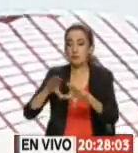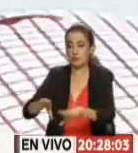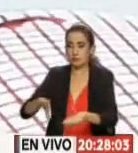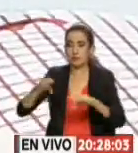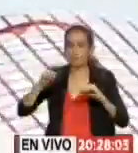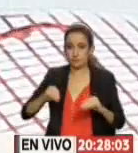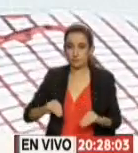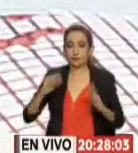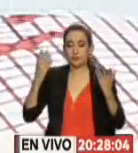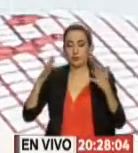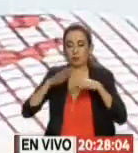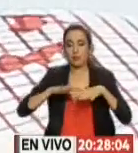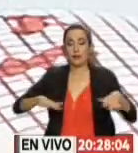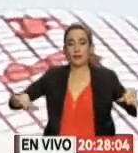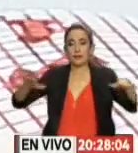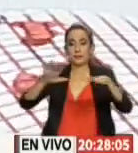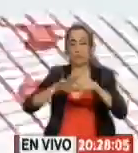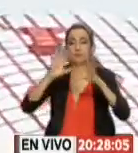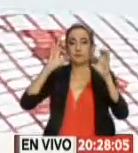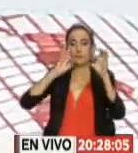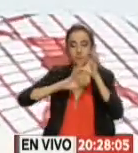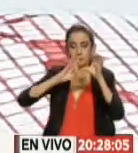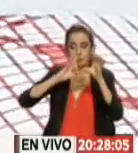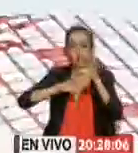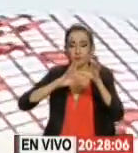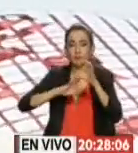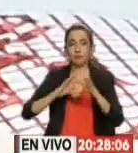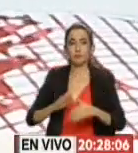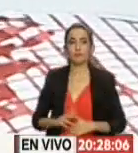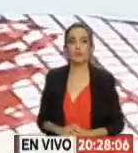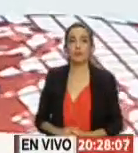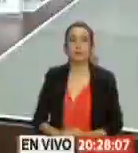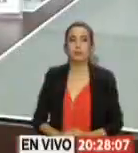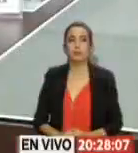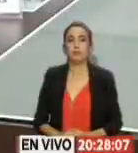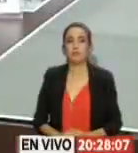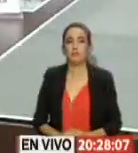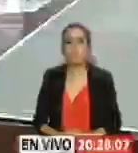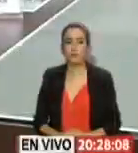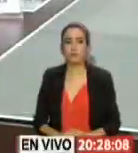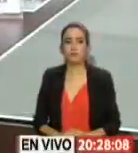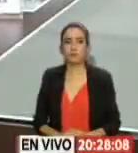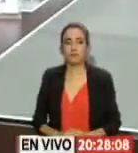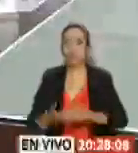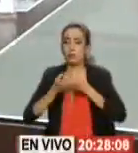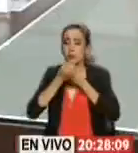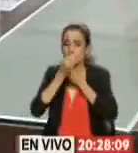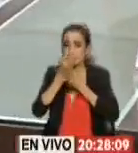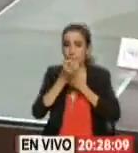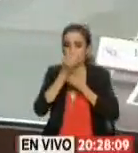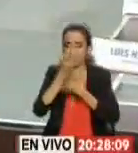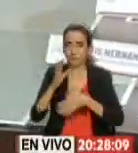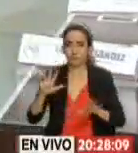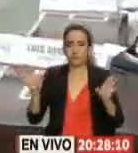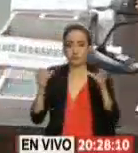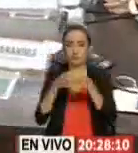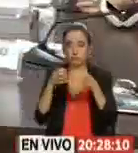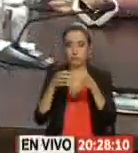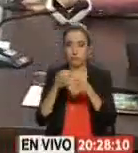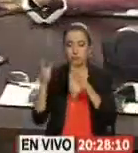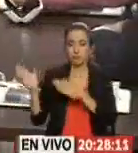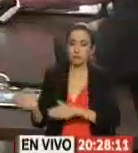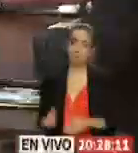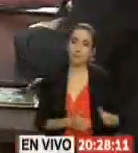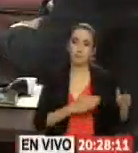admitidas por el Pleno del Consejo de Participación Ciudadana Transitorio. El informe de la Comisión Técnica fue aprobado